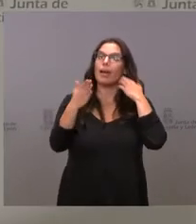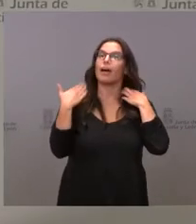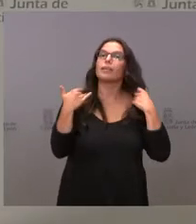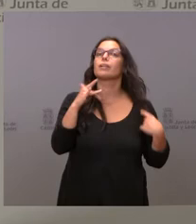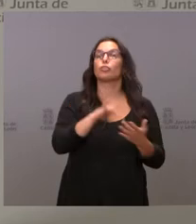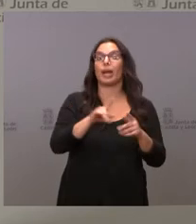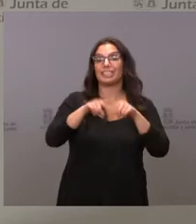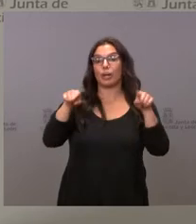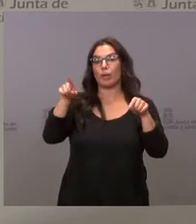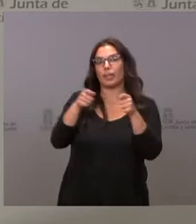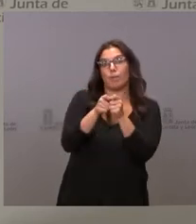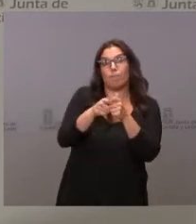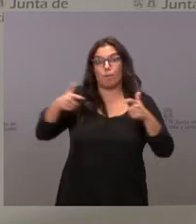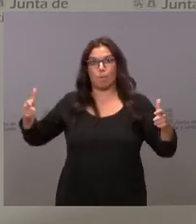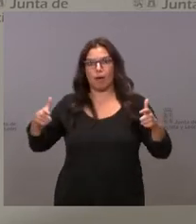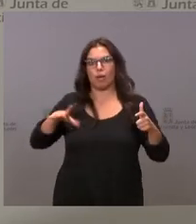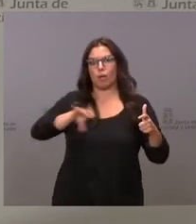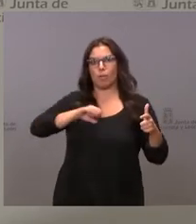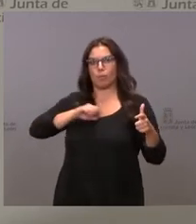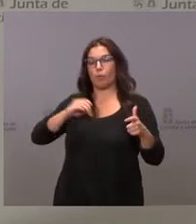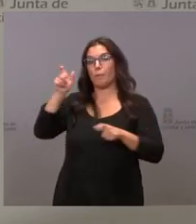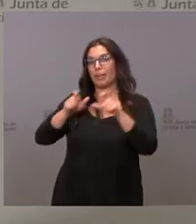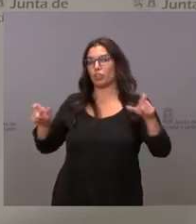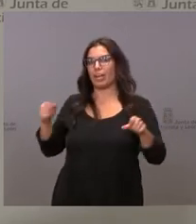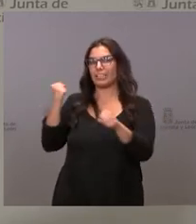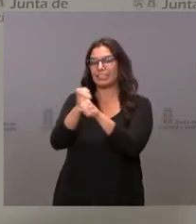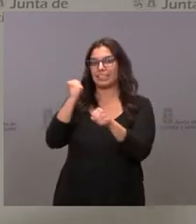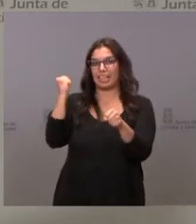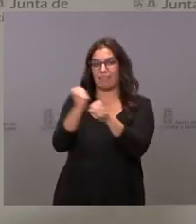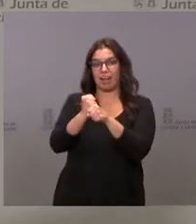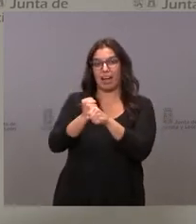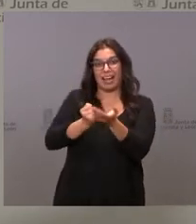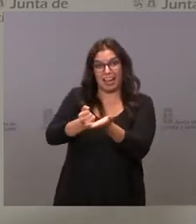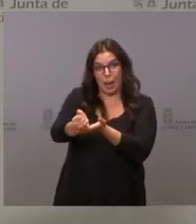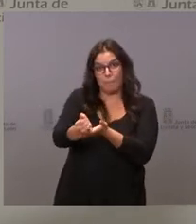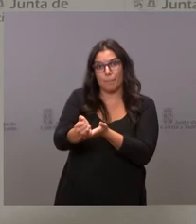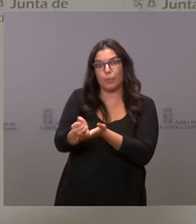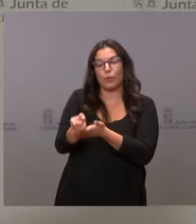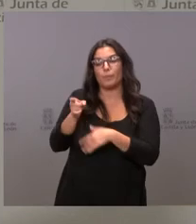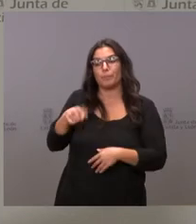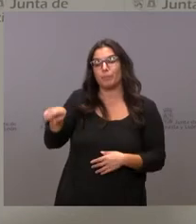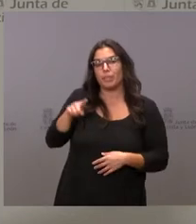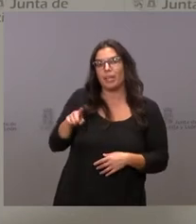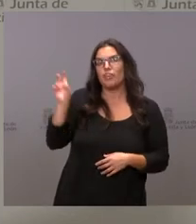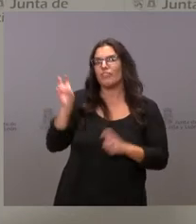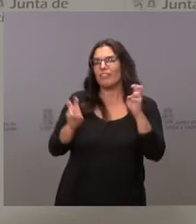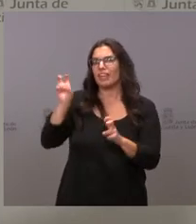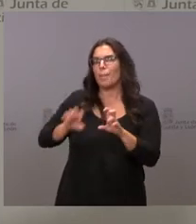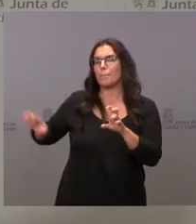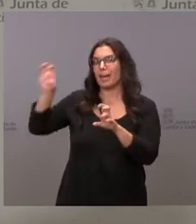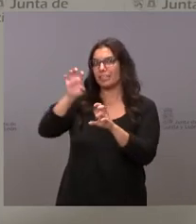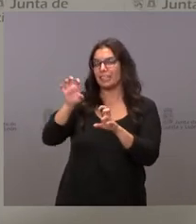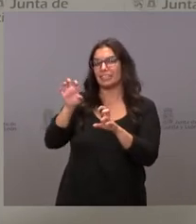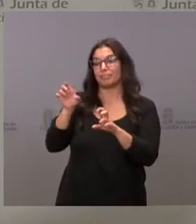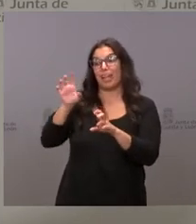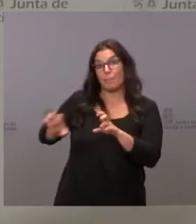en Segovia entre temporeros que venían de países donde no se ha desarrollado todavía demasiado la vacunación y se hablaba que un 30%